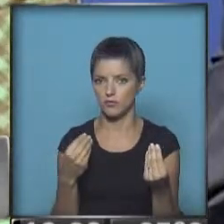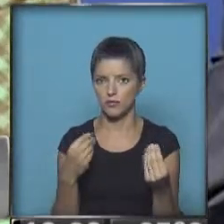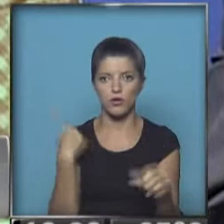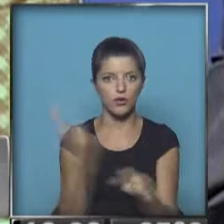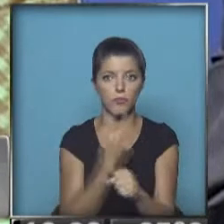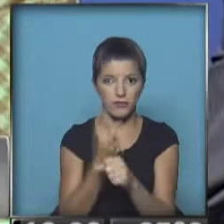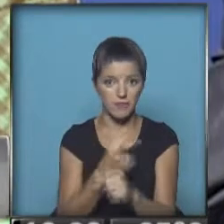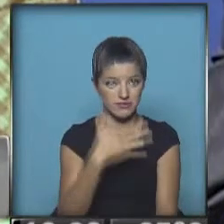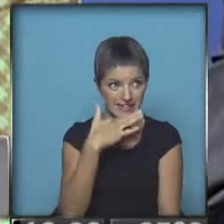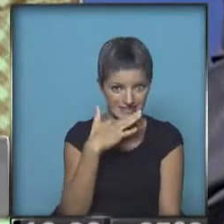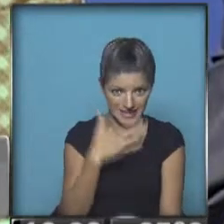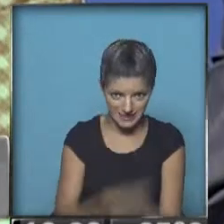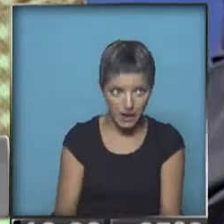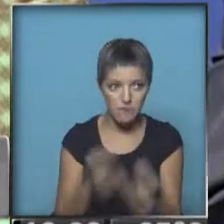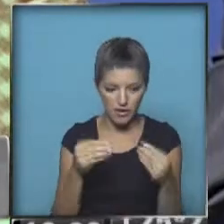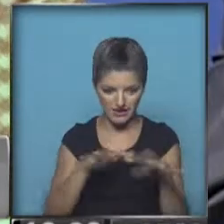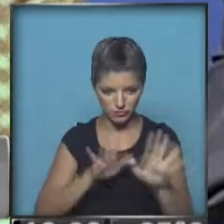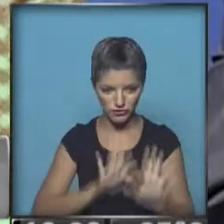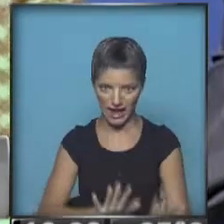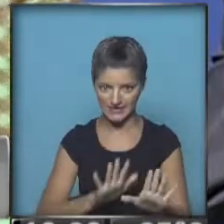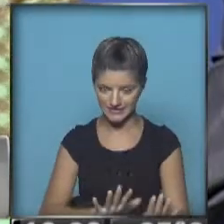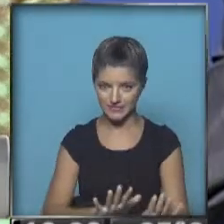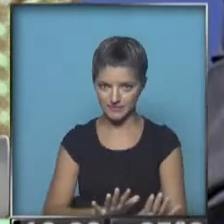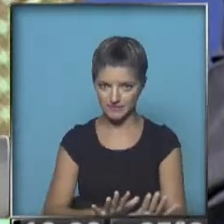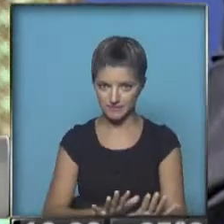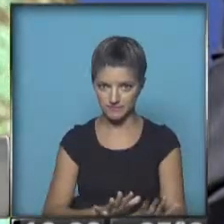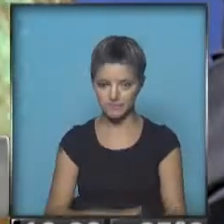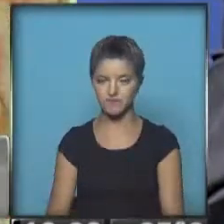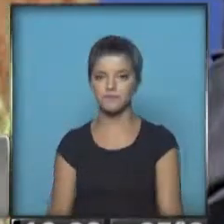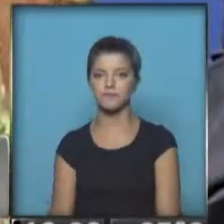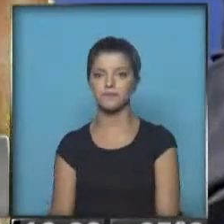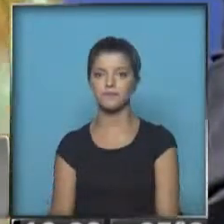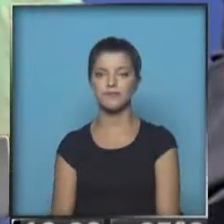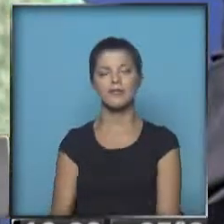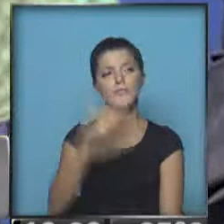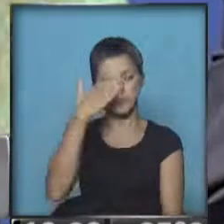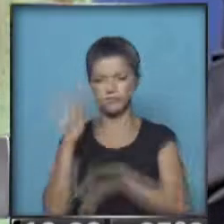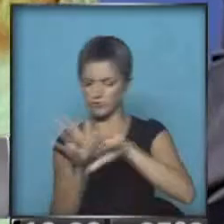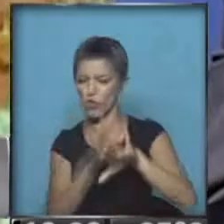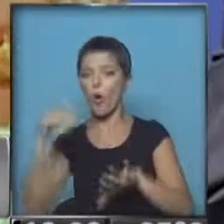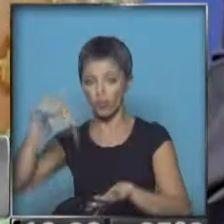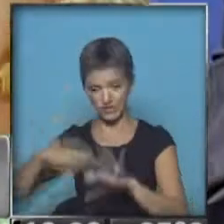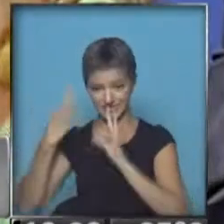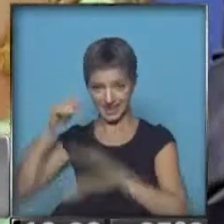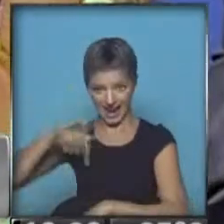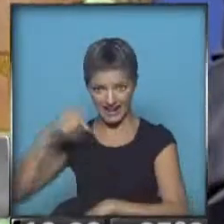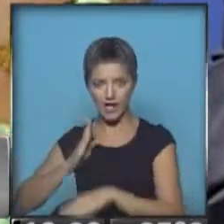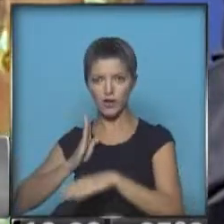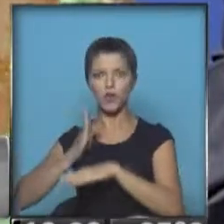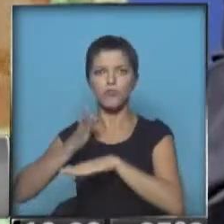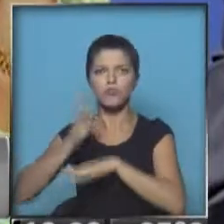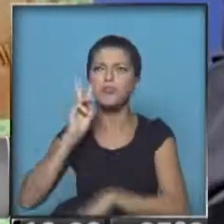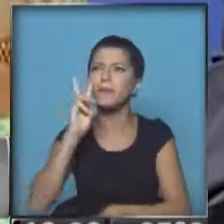comprender ni aceptar ni entender lo que estaba pasando. Y cuando entré acá y vi agitar las